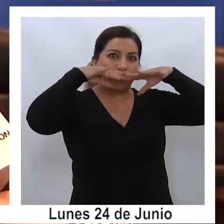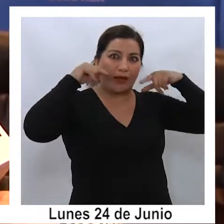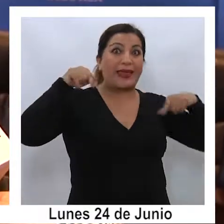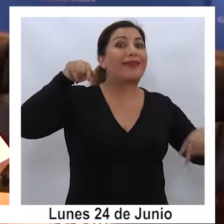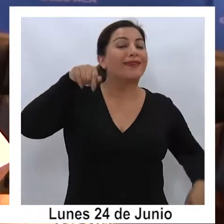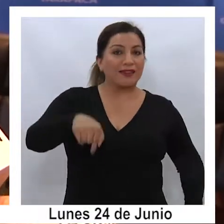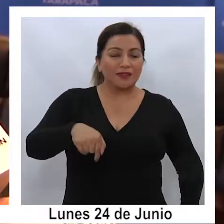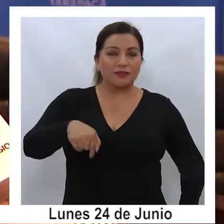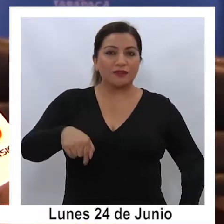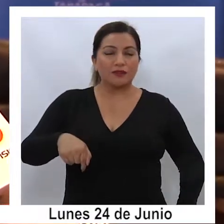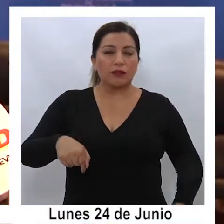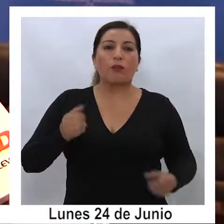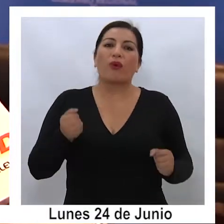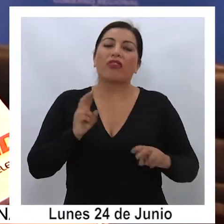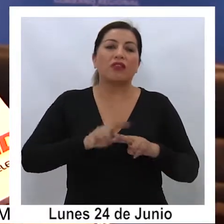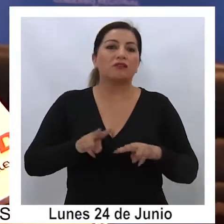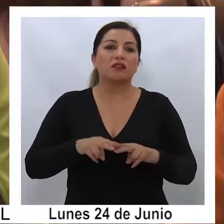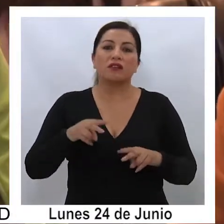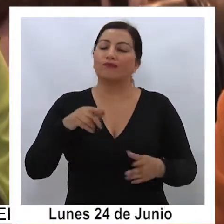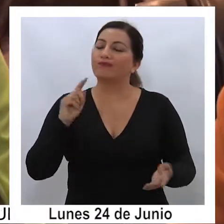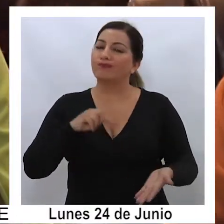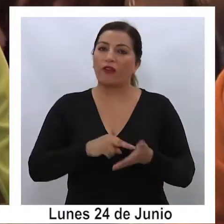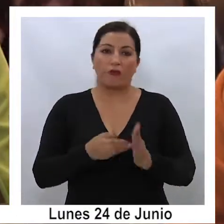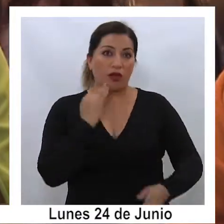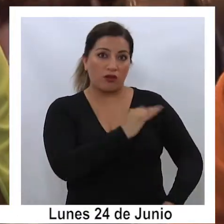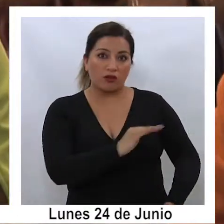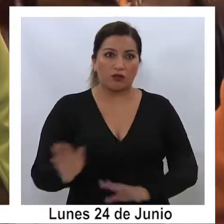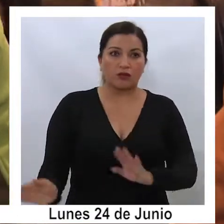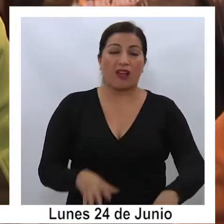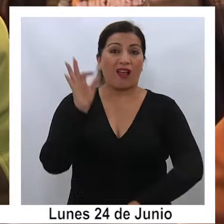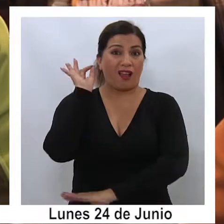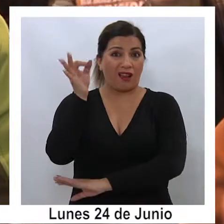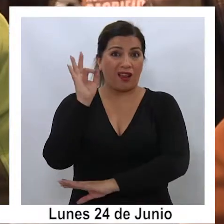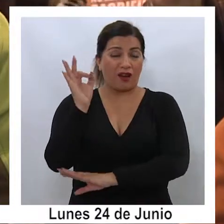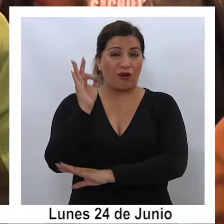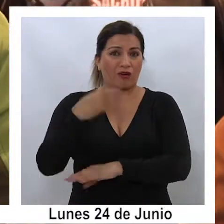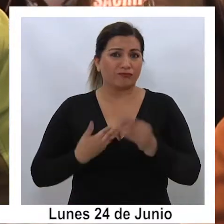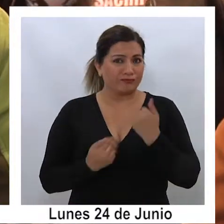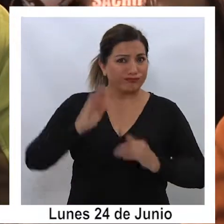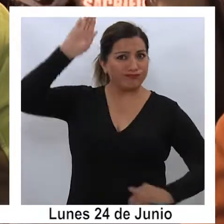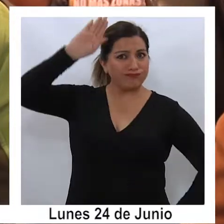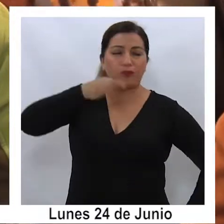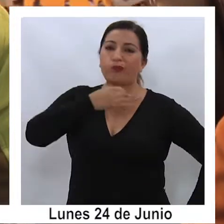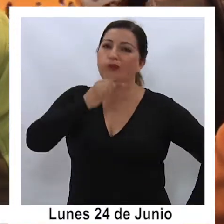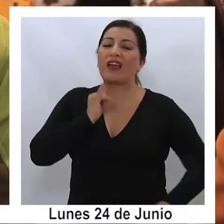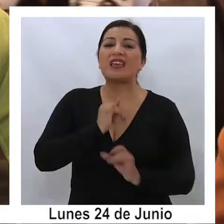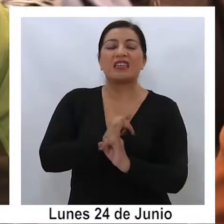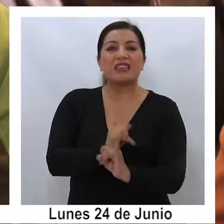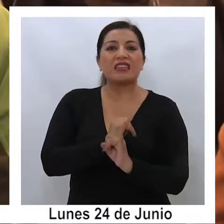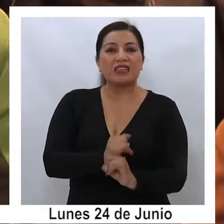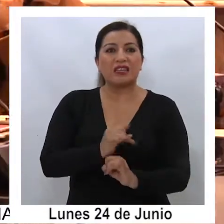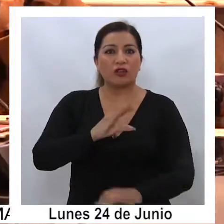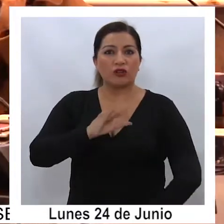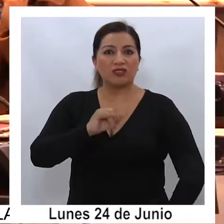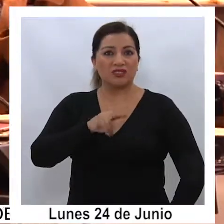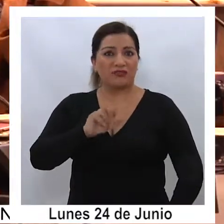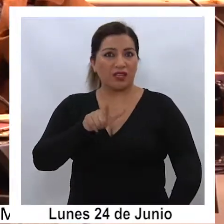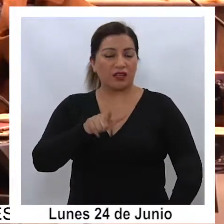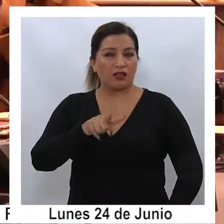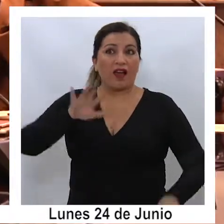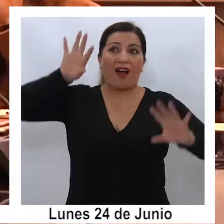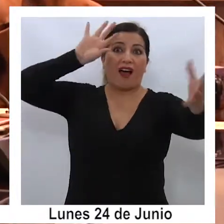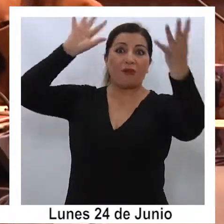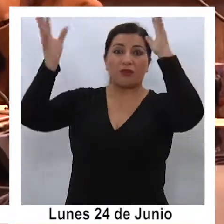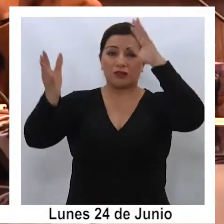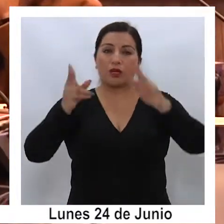encuentra en el lugar puede causar daño a los niños. En la sesión tomó la palabra Juan Segovia, ingeniero civil ambiental y académico